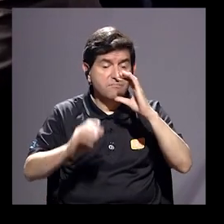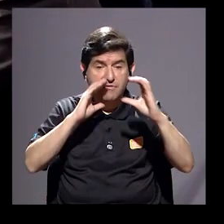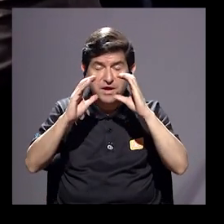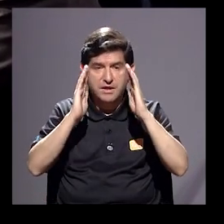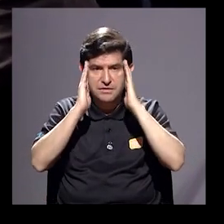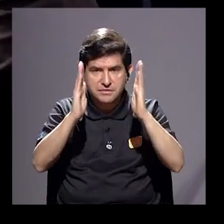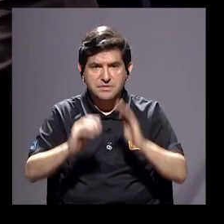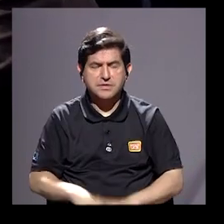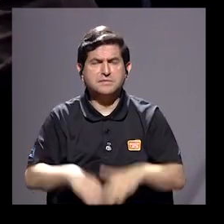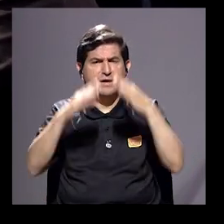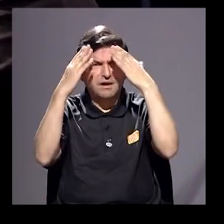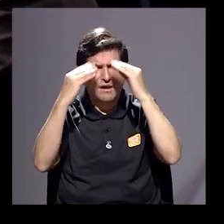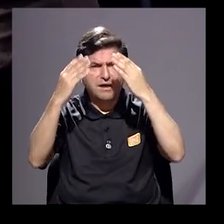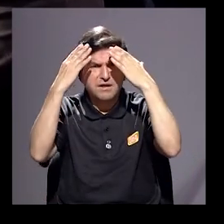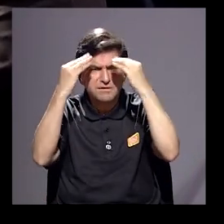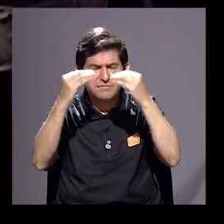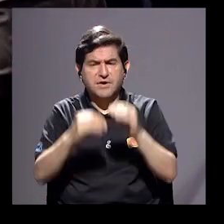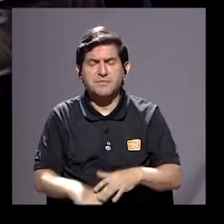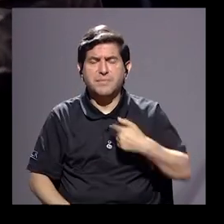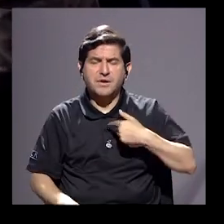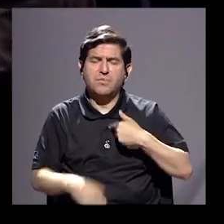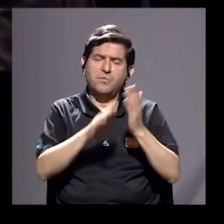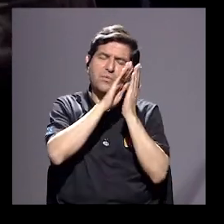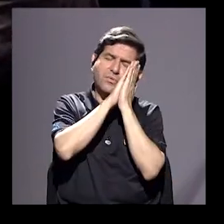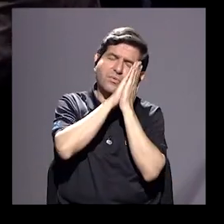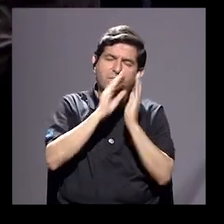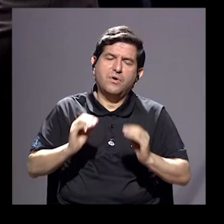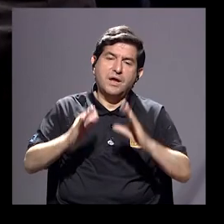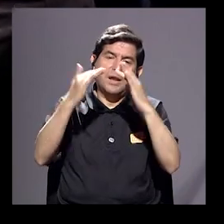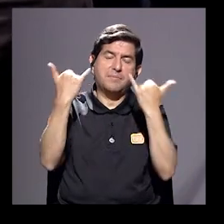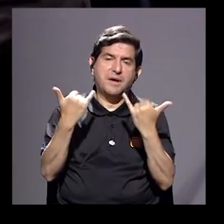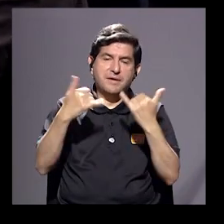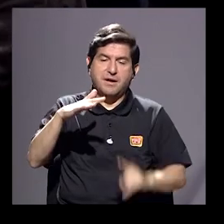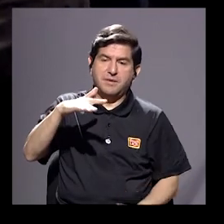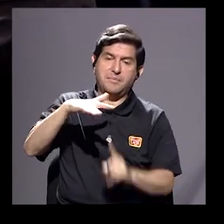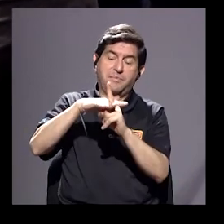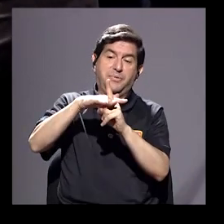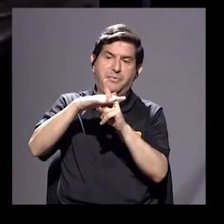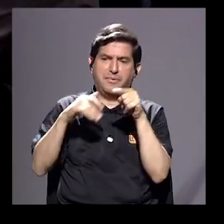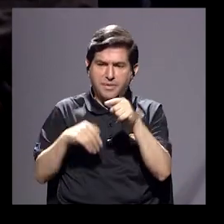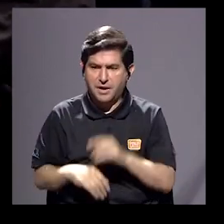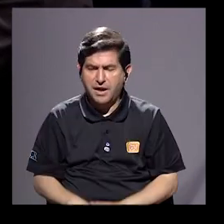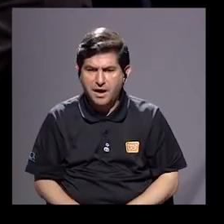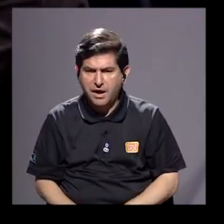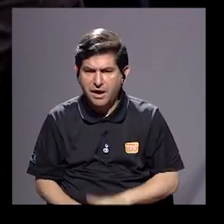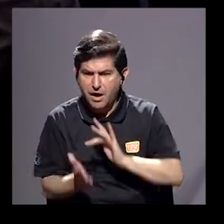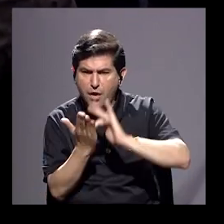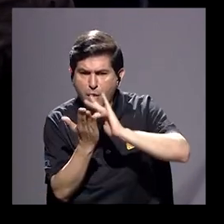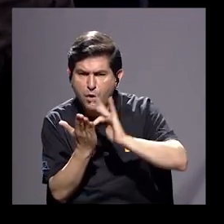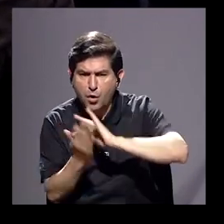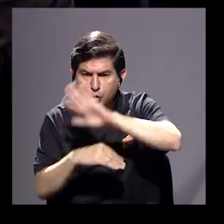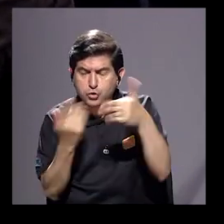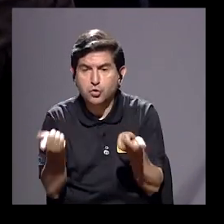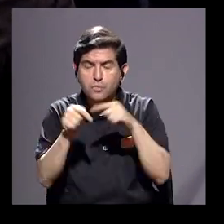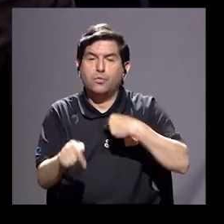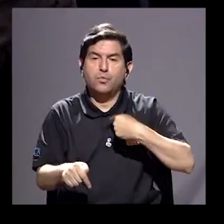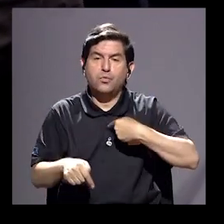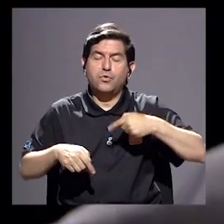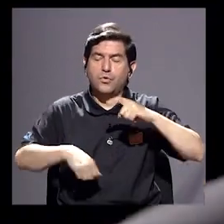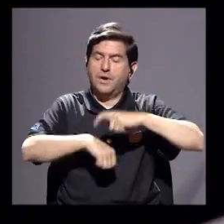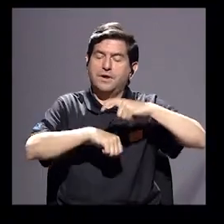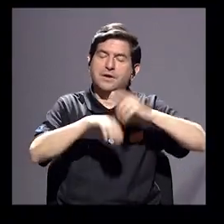estos medios le van informando el teléfono y mientras uno duerme a la mañana siguiente se quieta agarra el teléfono y se ve todo lo que pasó mientras uno dormía